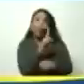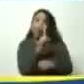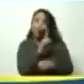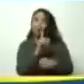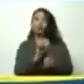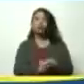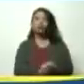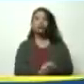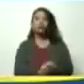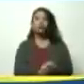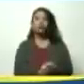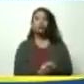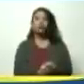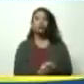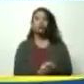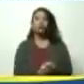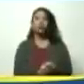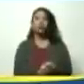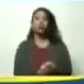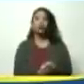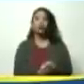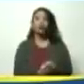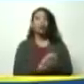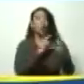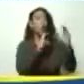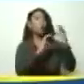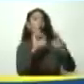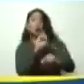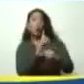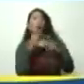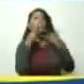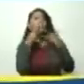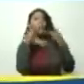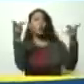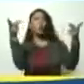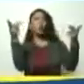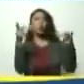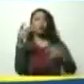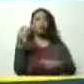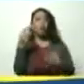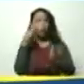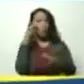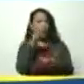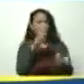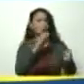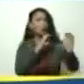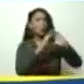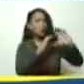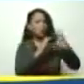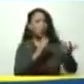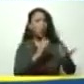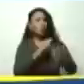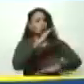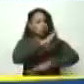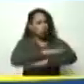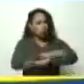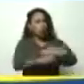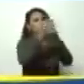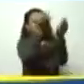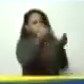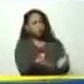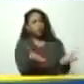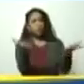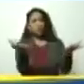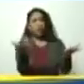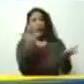sea sin medios de comunicación a la luz pública y conversar civilizadamente ahí